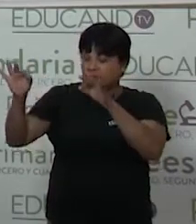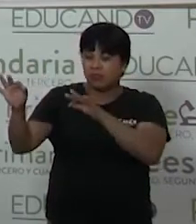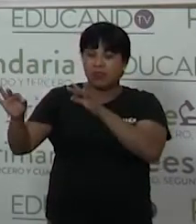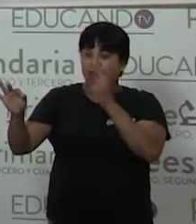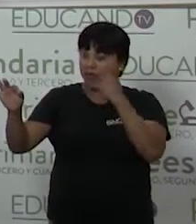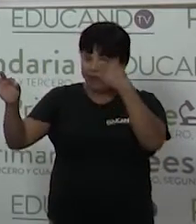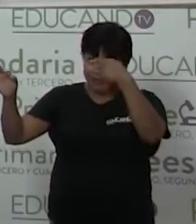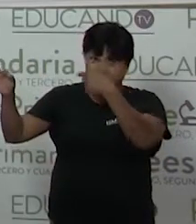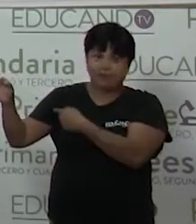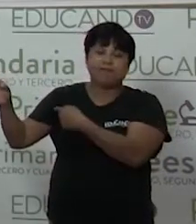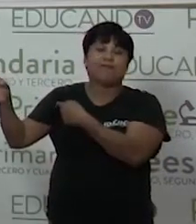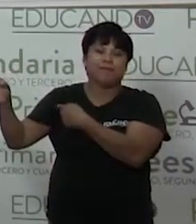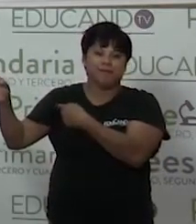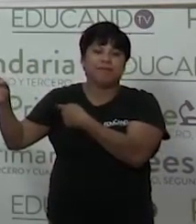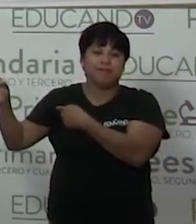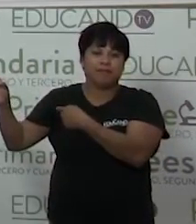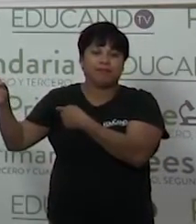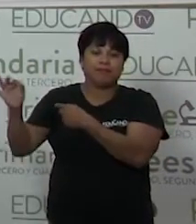a ver